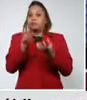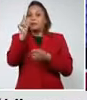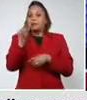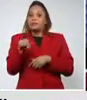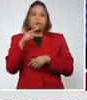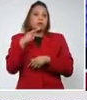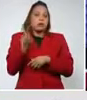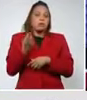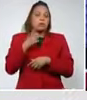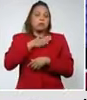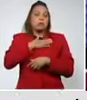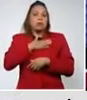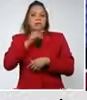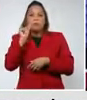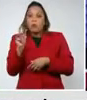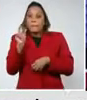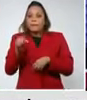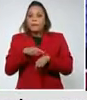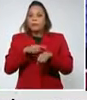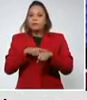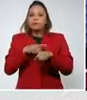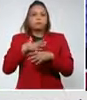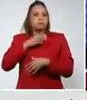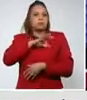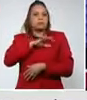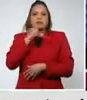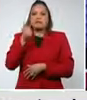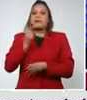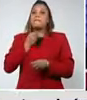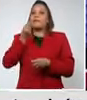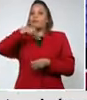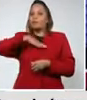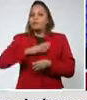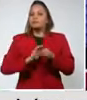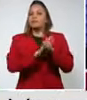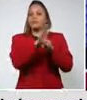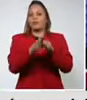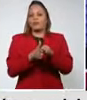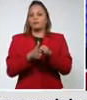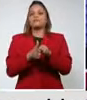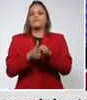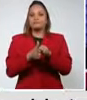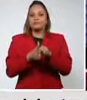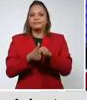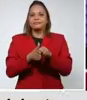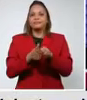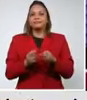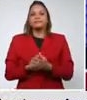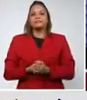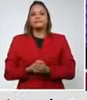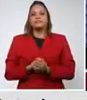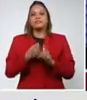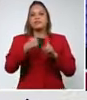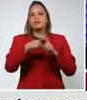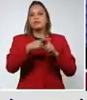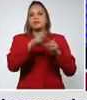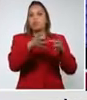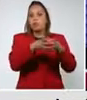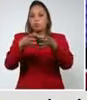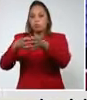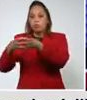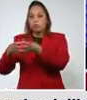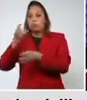asintomáticos en esta enfermedad? Por grupos de edades, nuevamente una cifra elevada